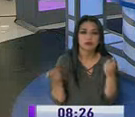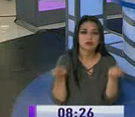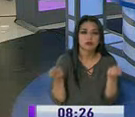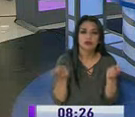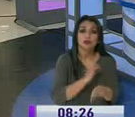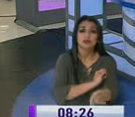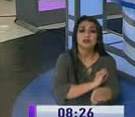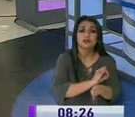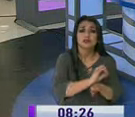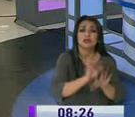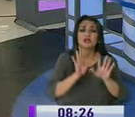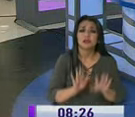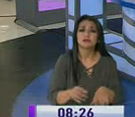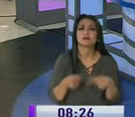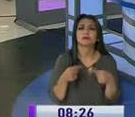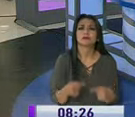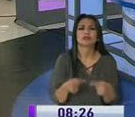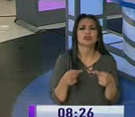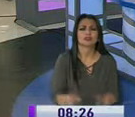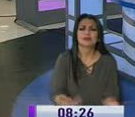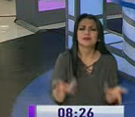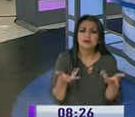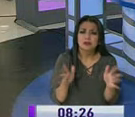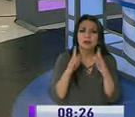calle. Sin.